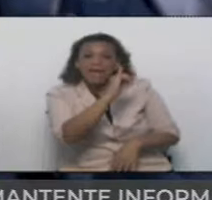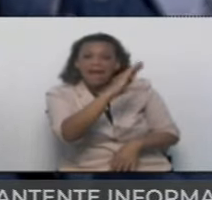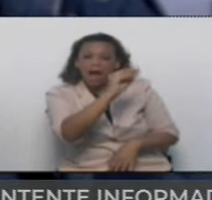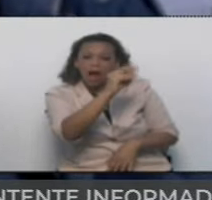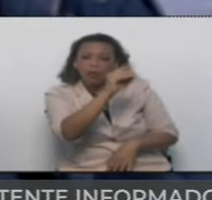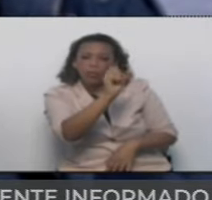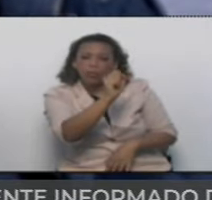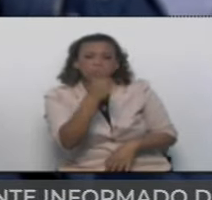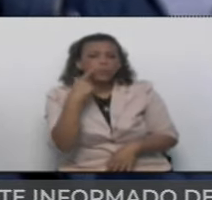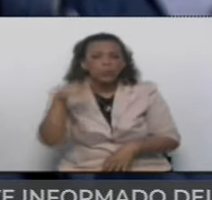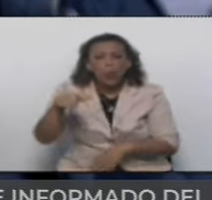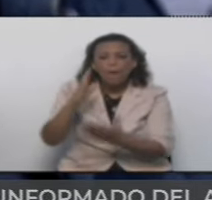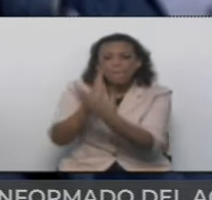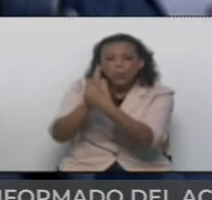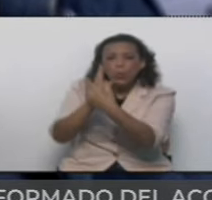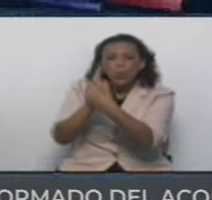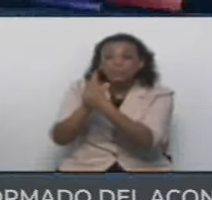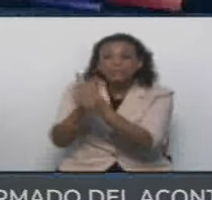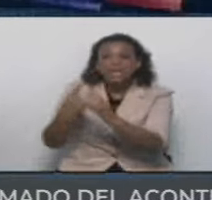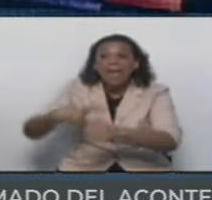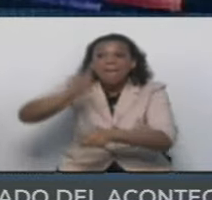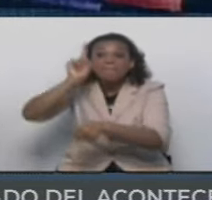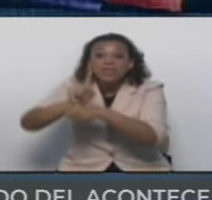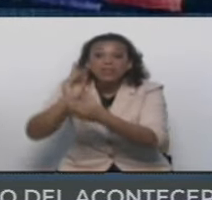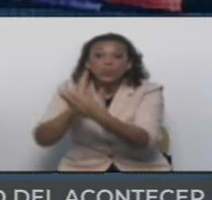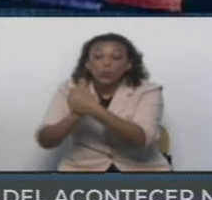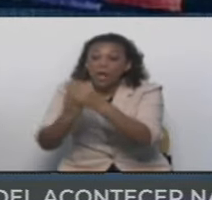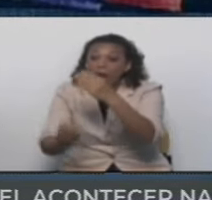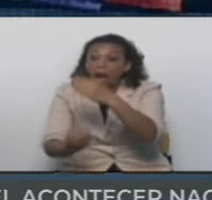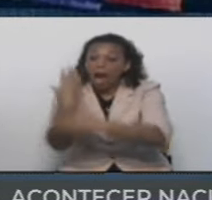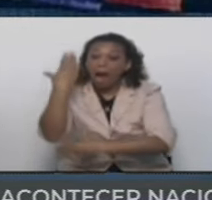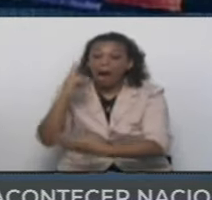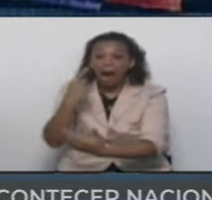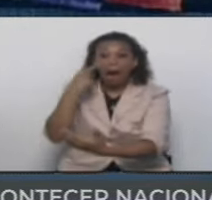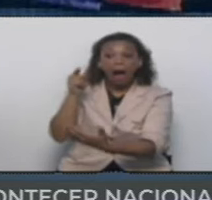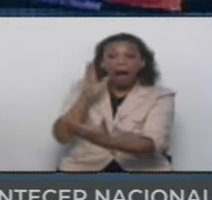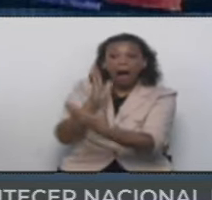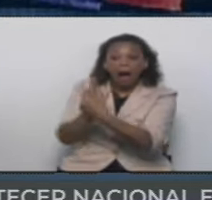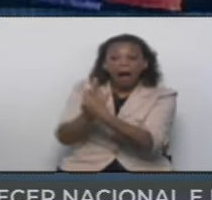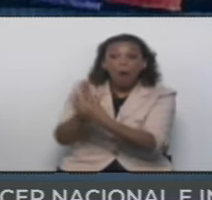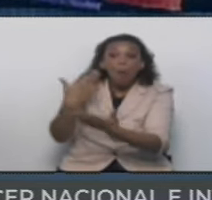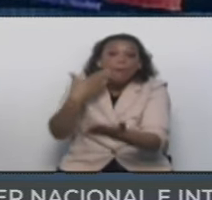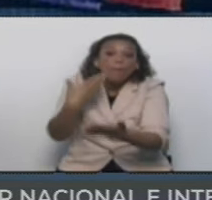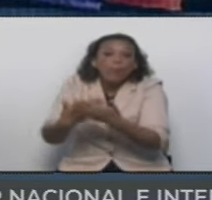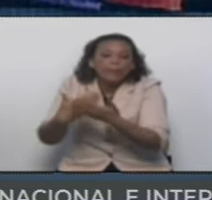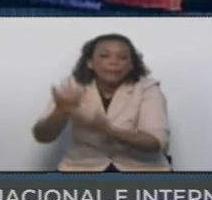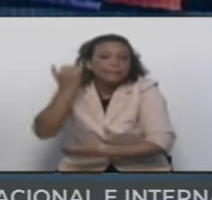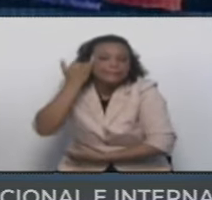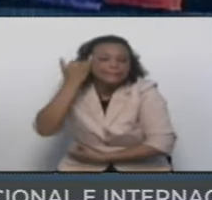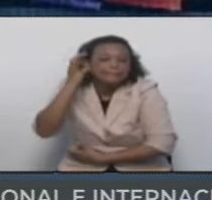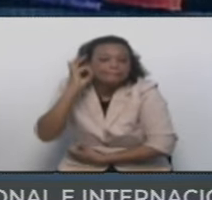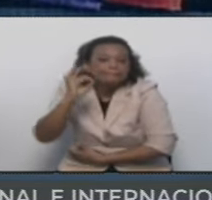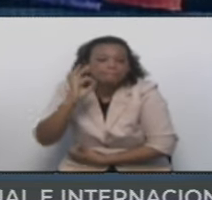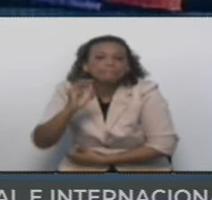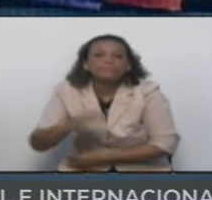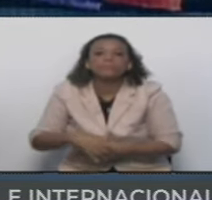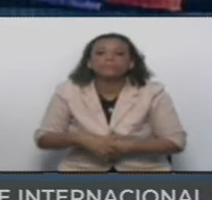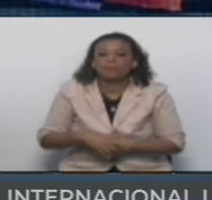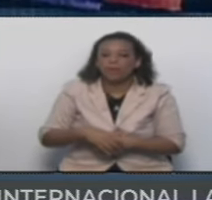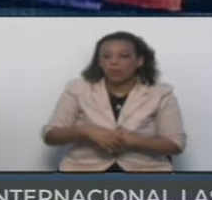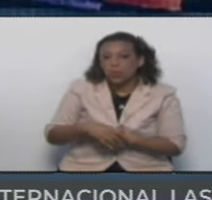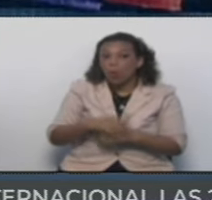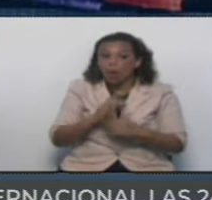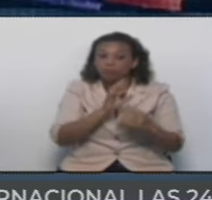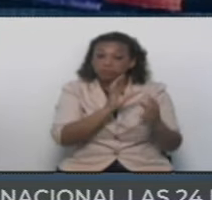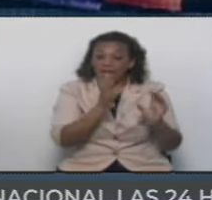Correcto. Hay un documento central que ha surgido como propuesta en todos los